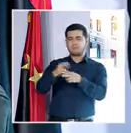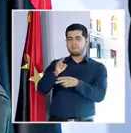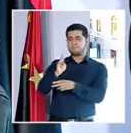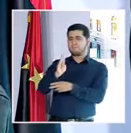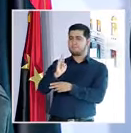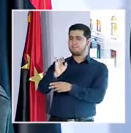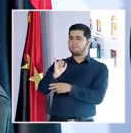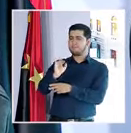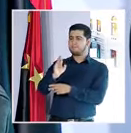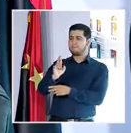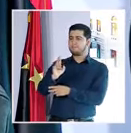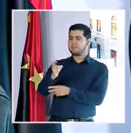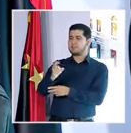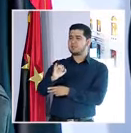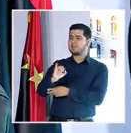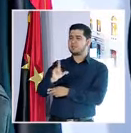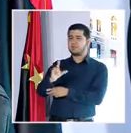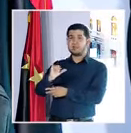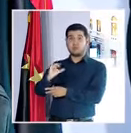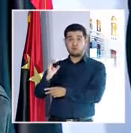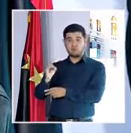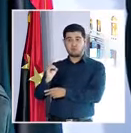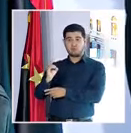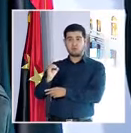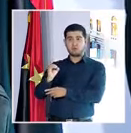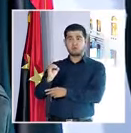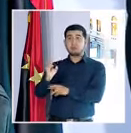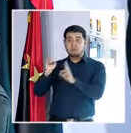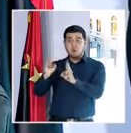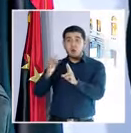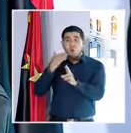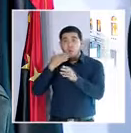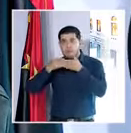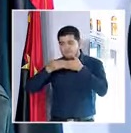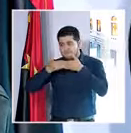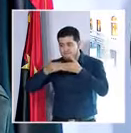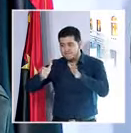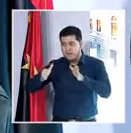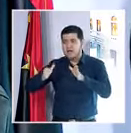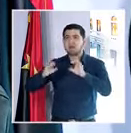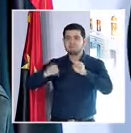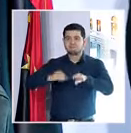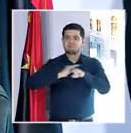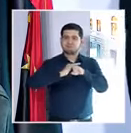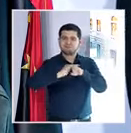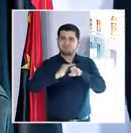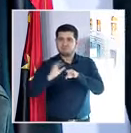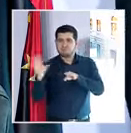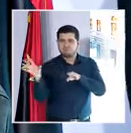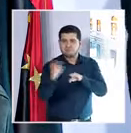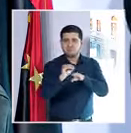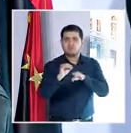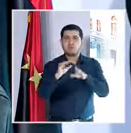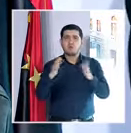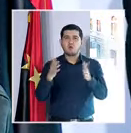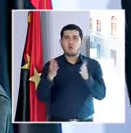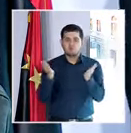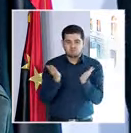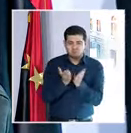señores congresistas, poder invitarlos a la presentación formal de los estudios y